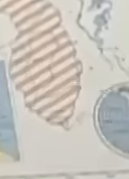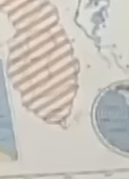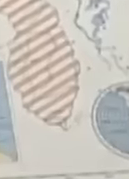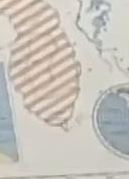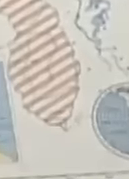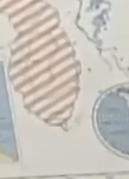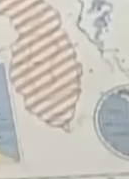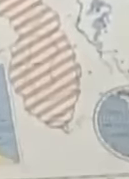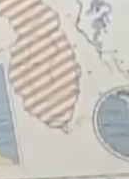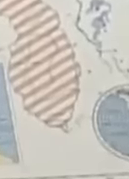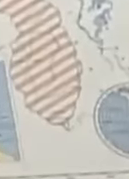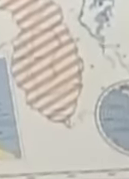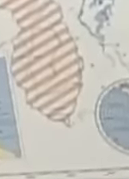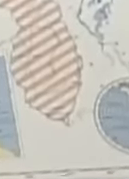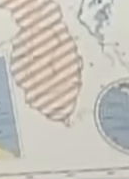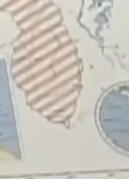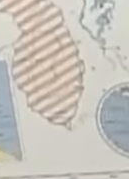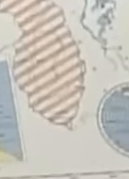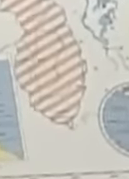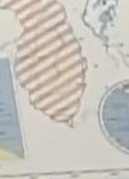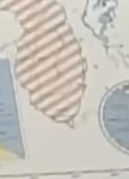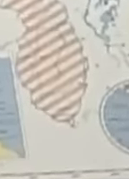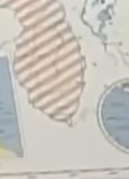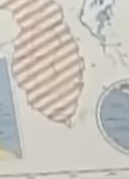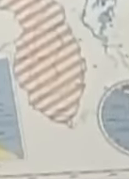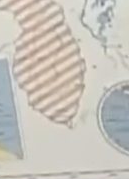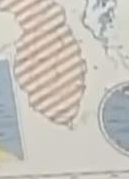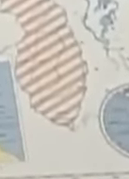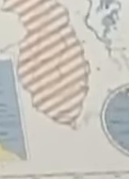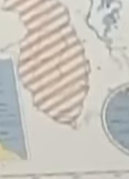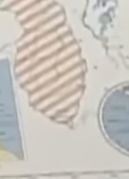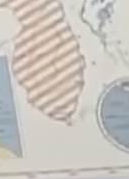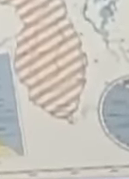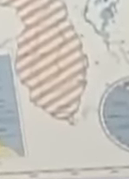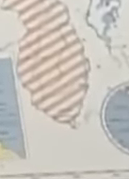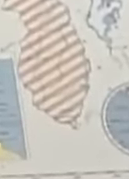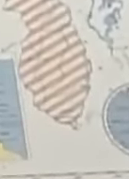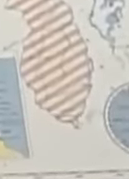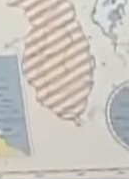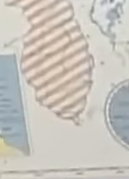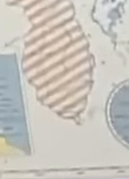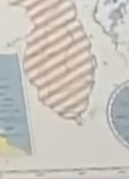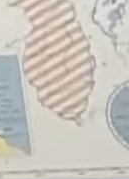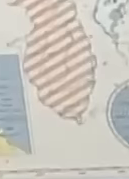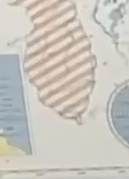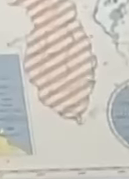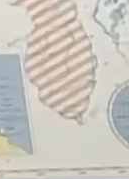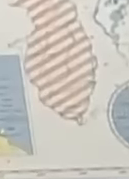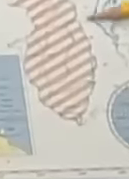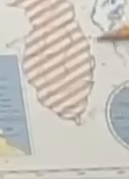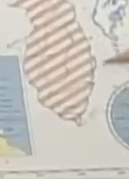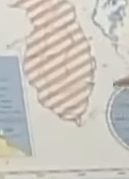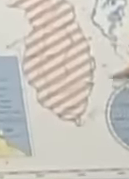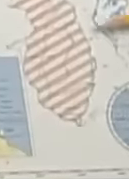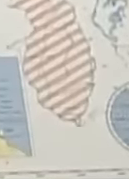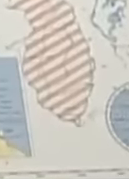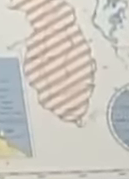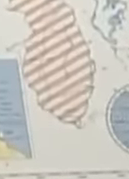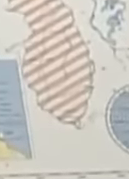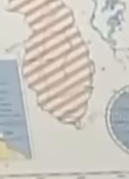era un lunar en la historia de América, ofendiendo a nuestro libertador, al gran libertador de América.